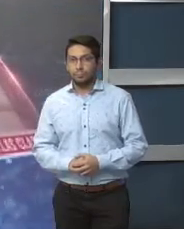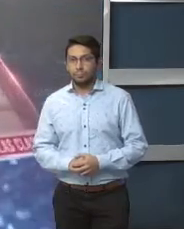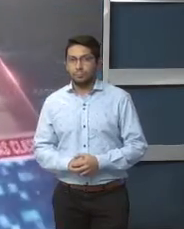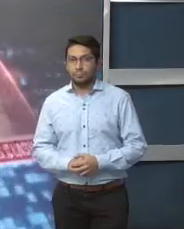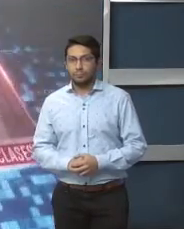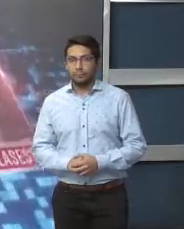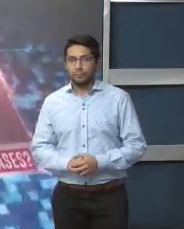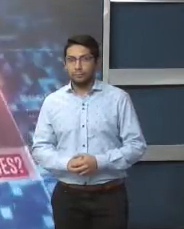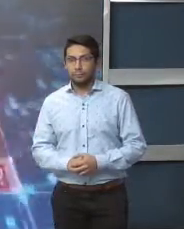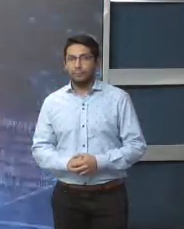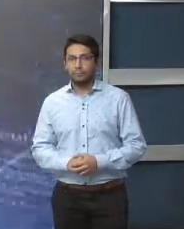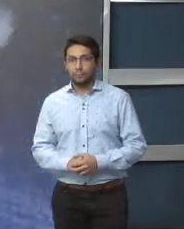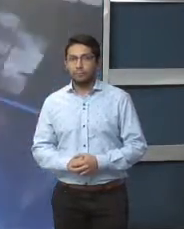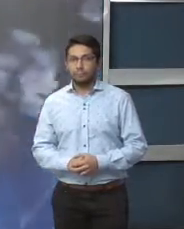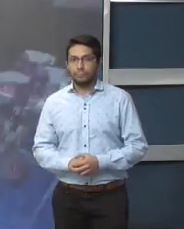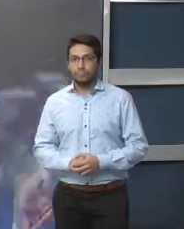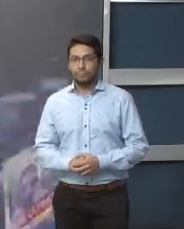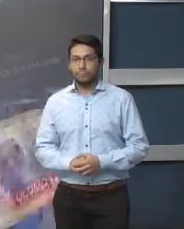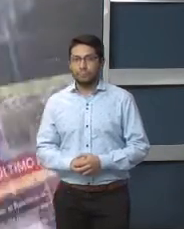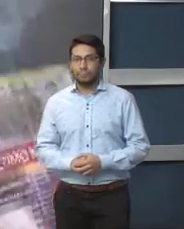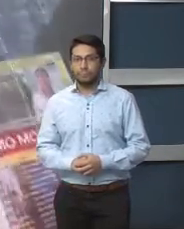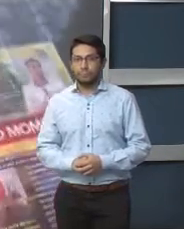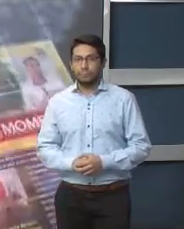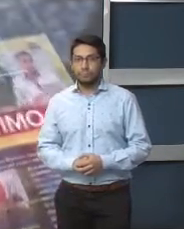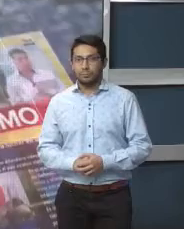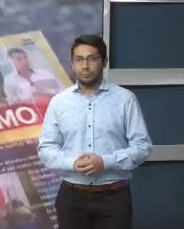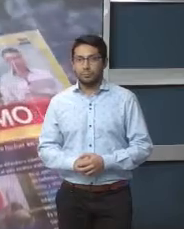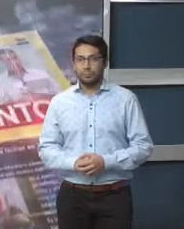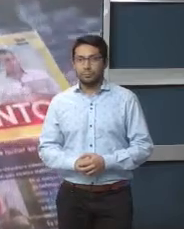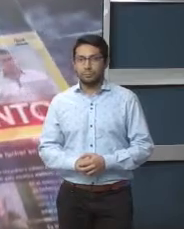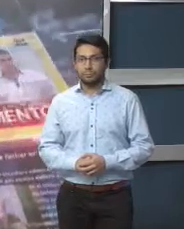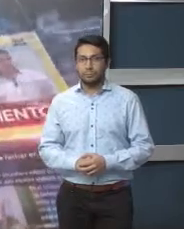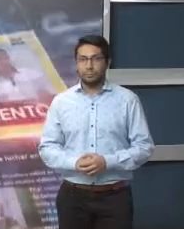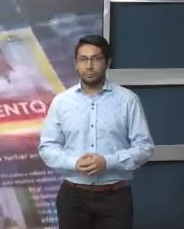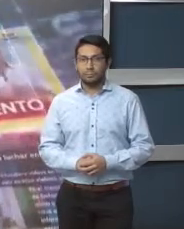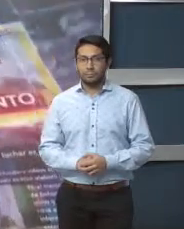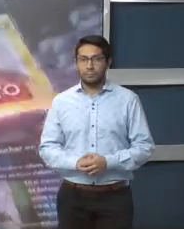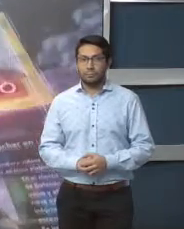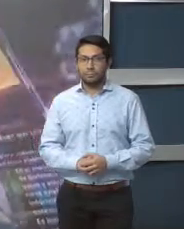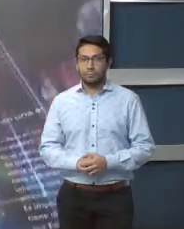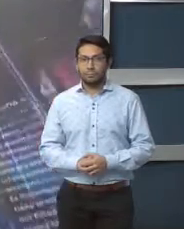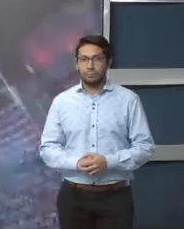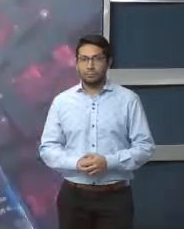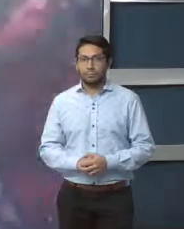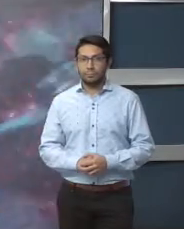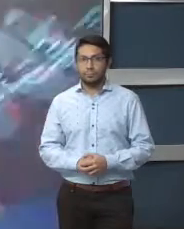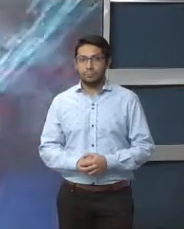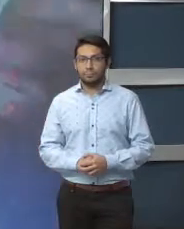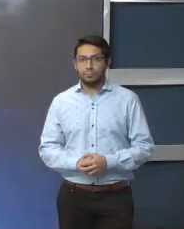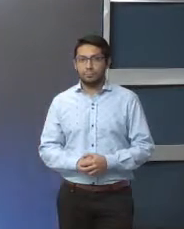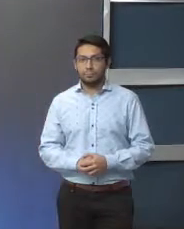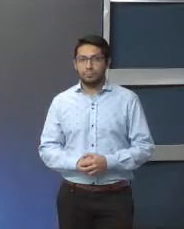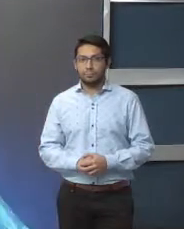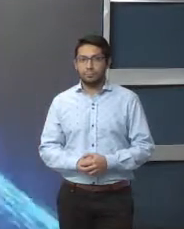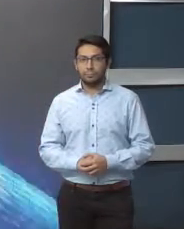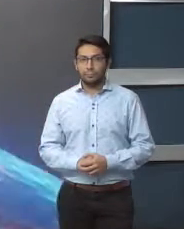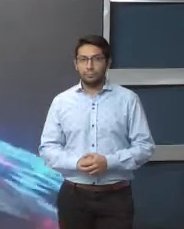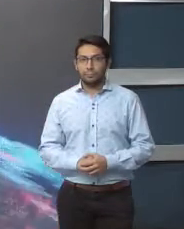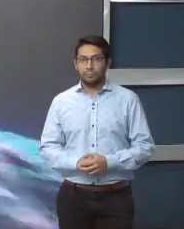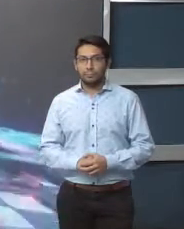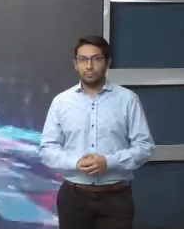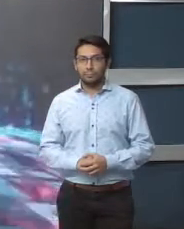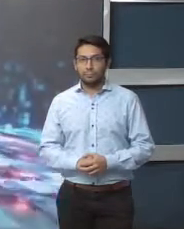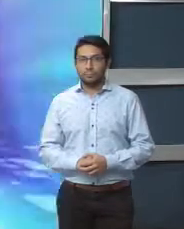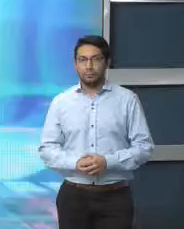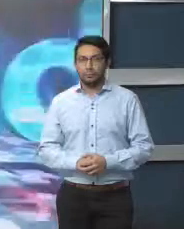suspender la virtualización, el dictado virtual y pasar al dictado presencial. Tiene que ser un juego entre ambos, y